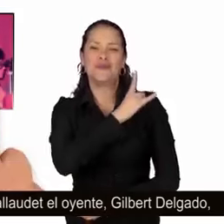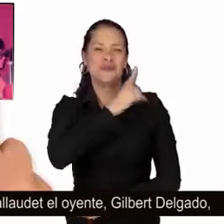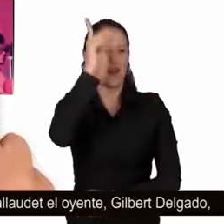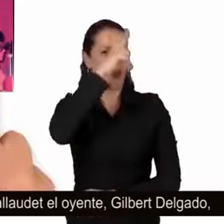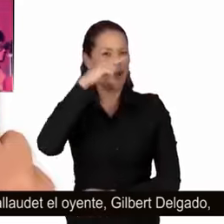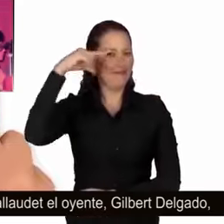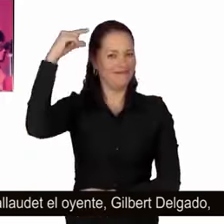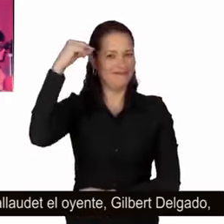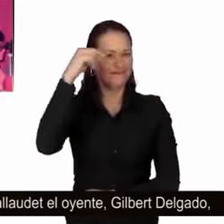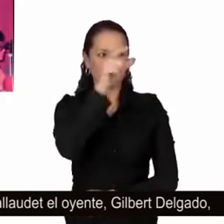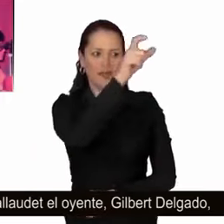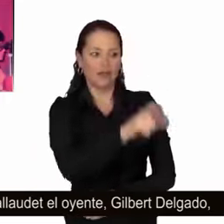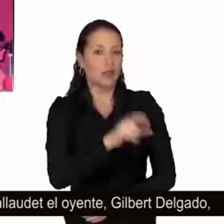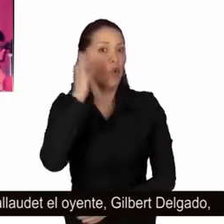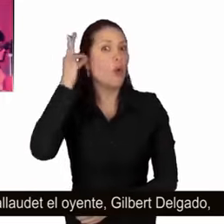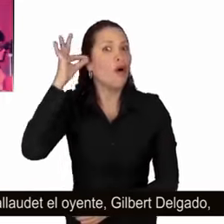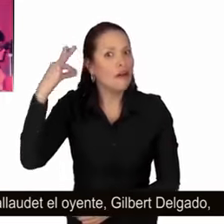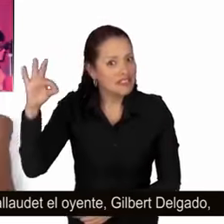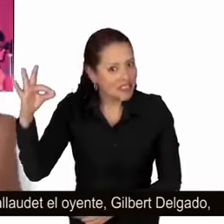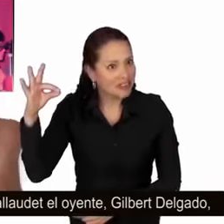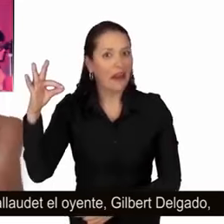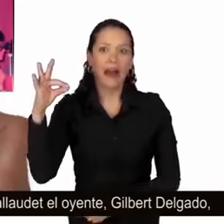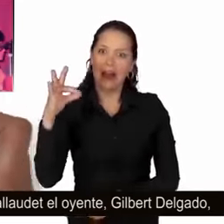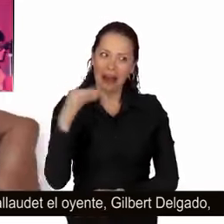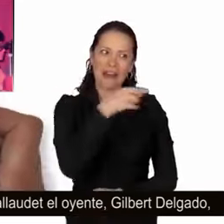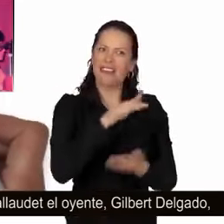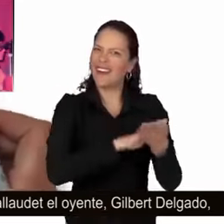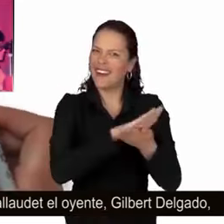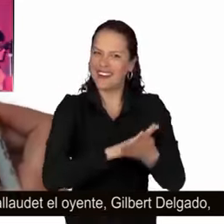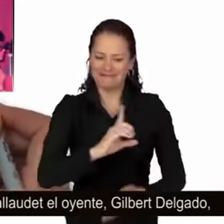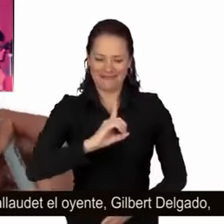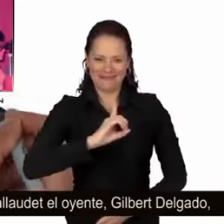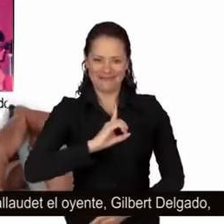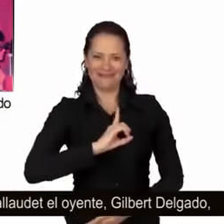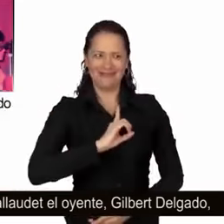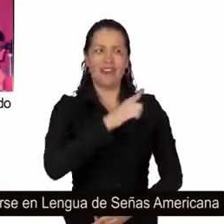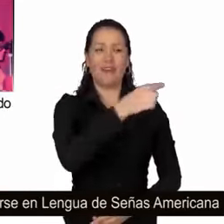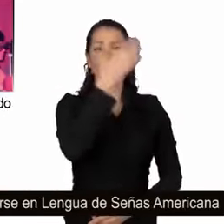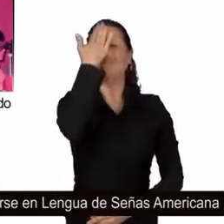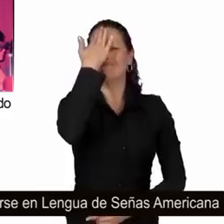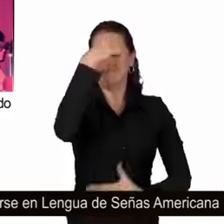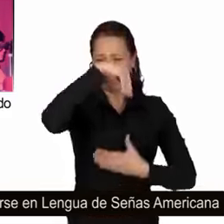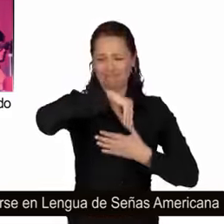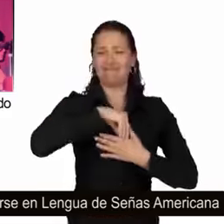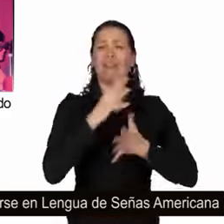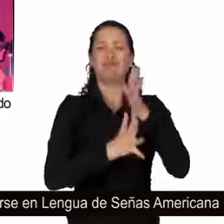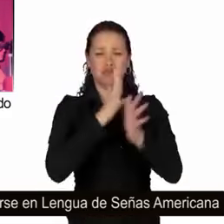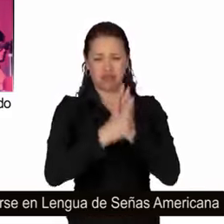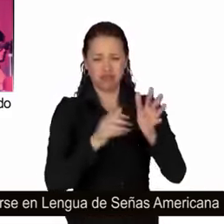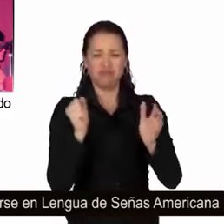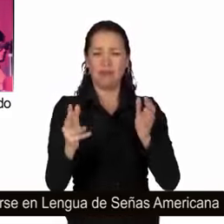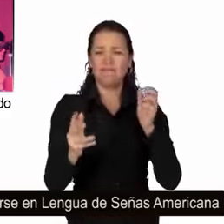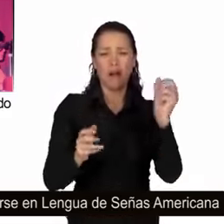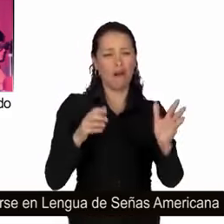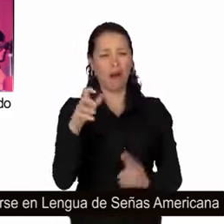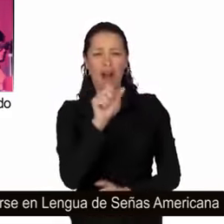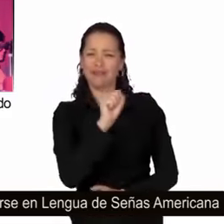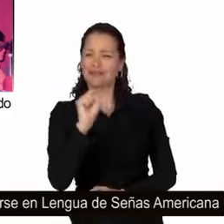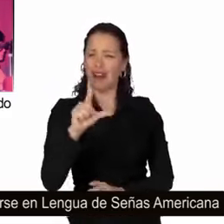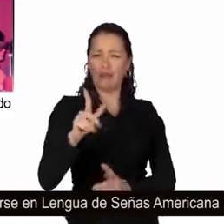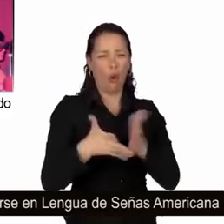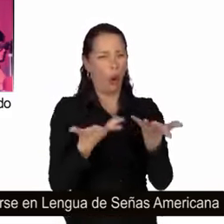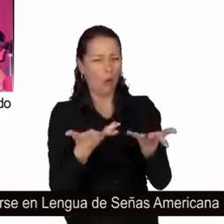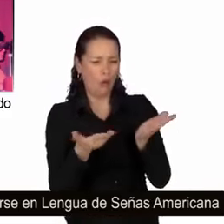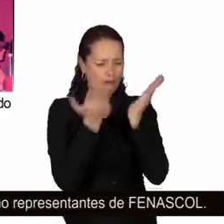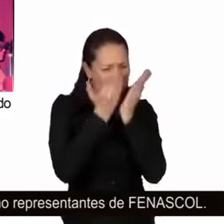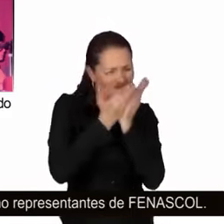Otro invitado de la Universidad de Gallaudet, Gilbert Delgado, oyente, quien tenía gran habilidad para comunicarse en lengua de señas